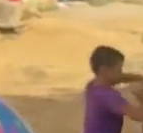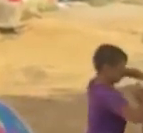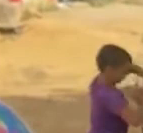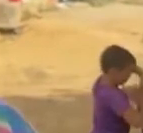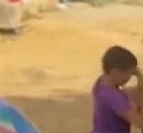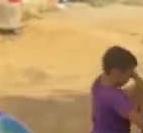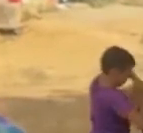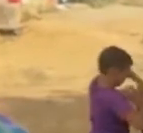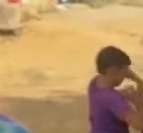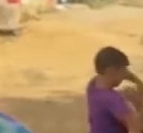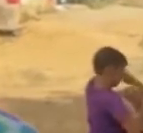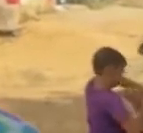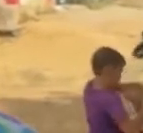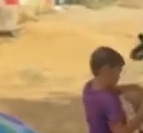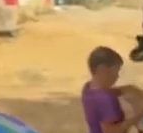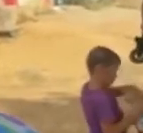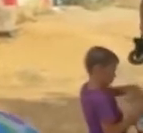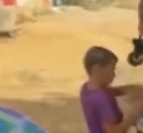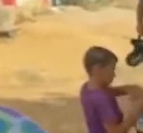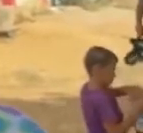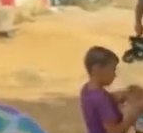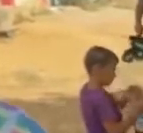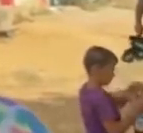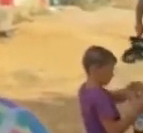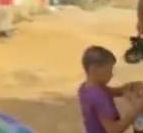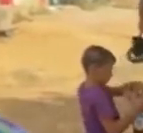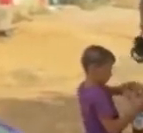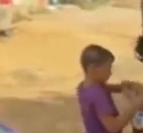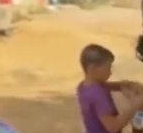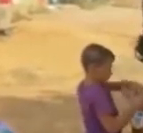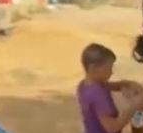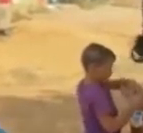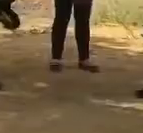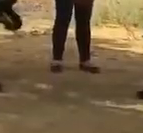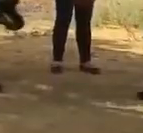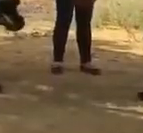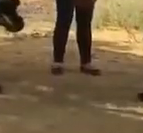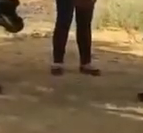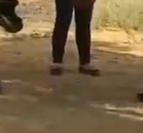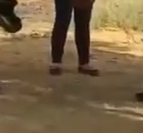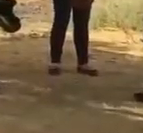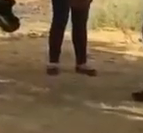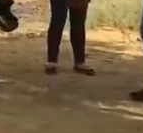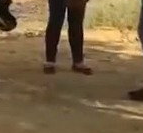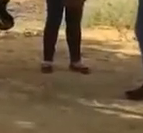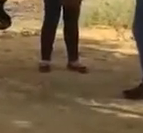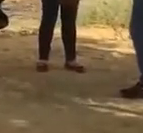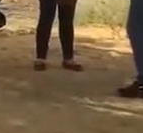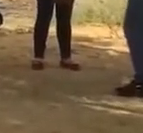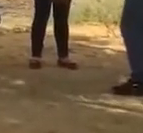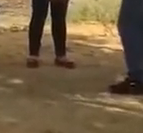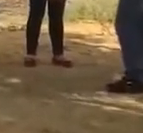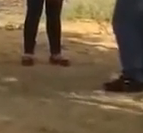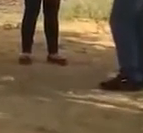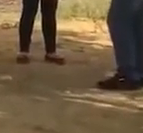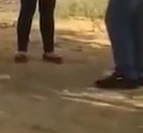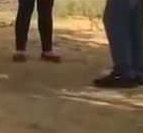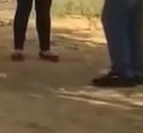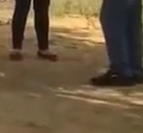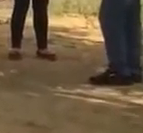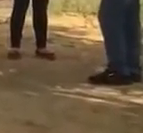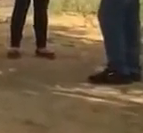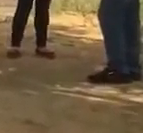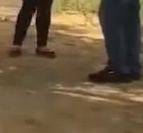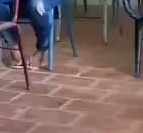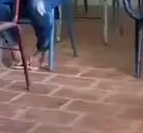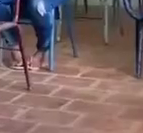con el colegio, con la sede de Mercedes Ábrego, porque volvió a agarrar nuestra institución, la alcaldía también, porque nos está apoyando